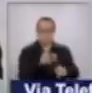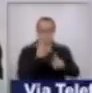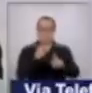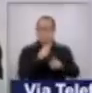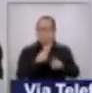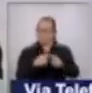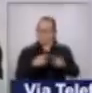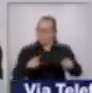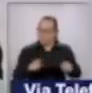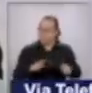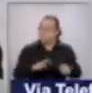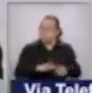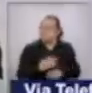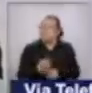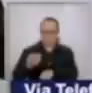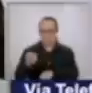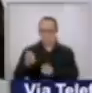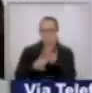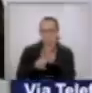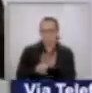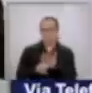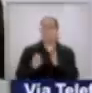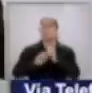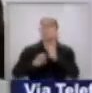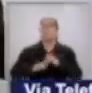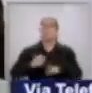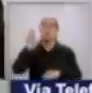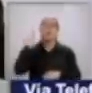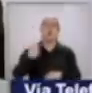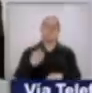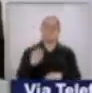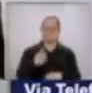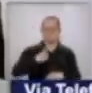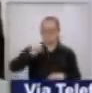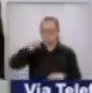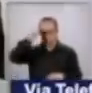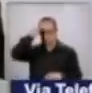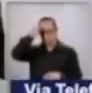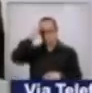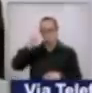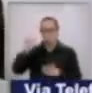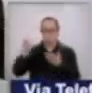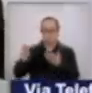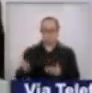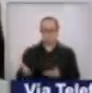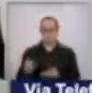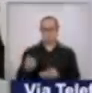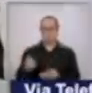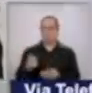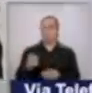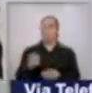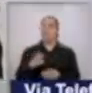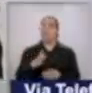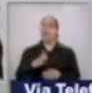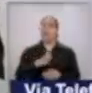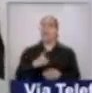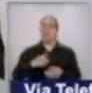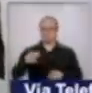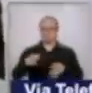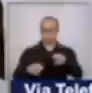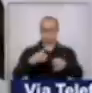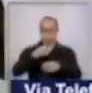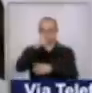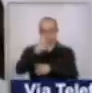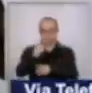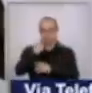otra. Uh-huh. De complejidad, de dificultad, exacto, digamos. Sí. Exacto. O sea, yo sentí que, por ejemplo, si a Delfina Gómez